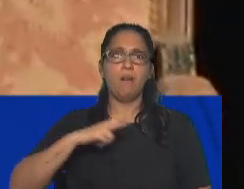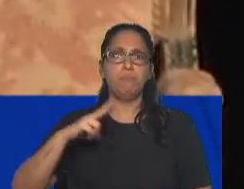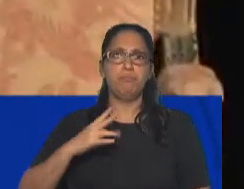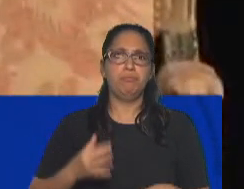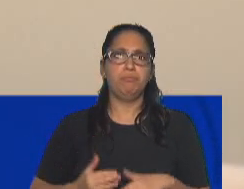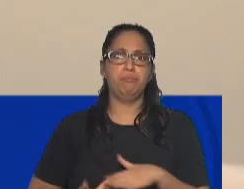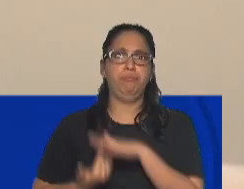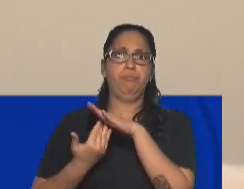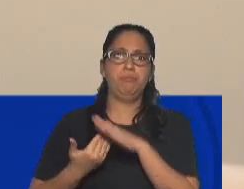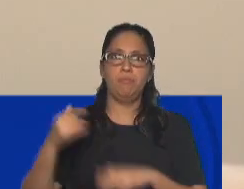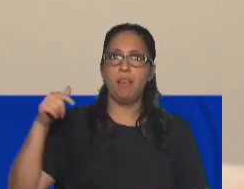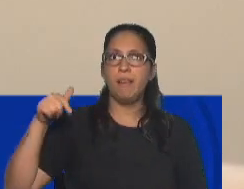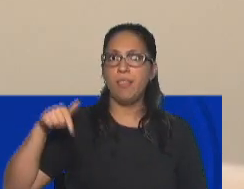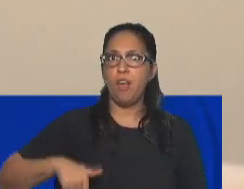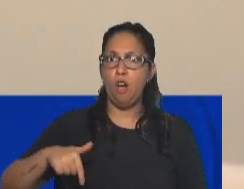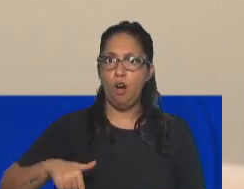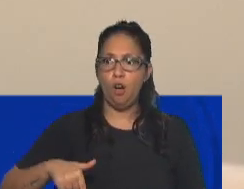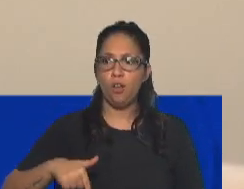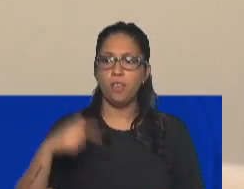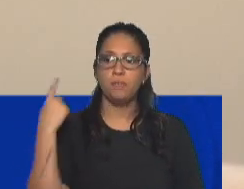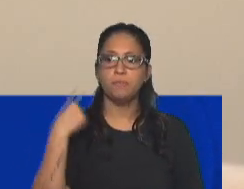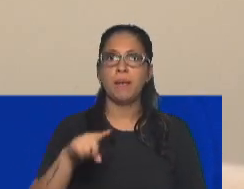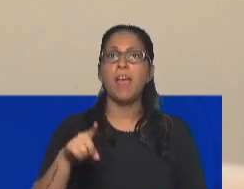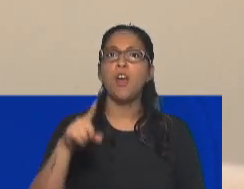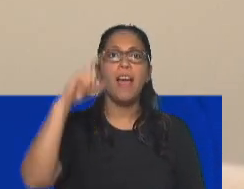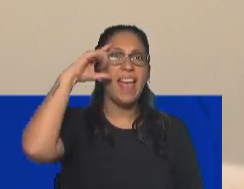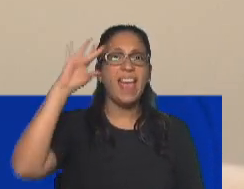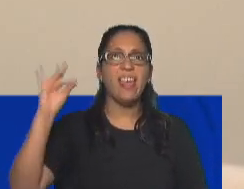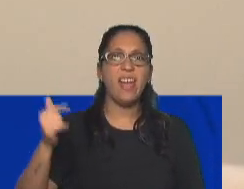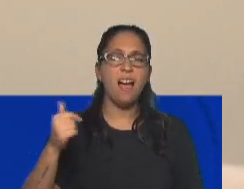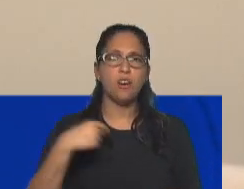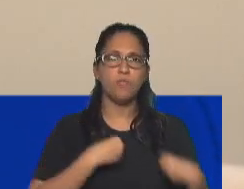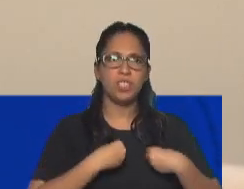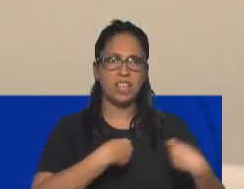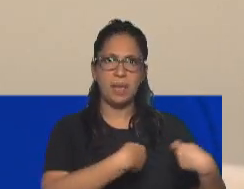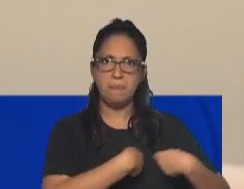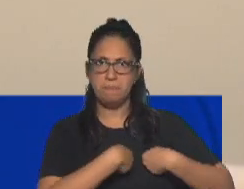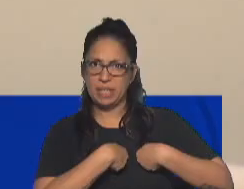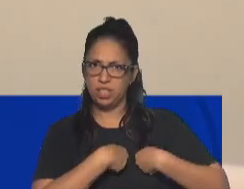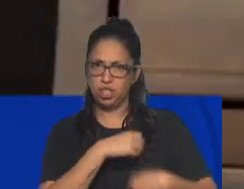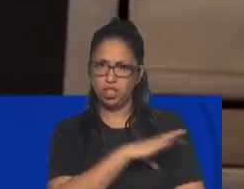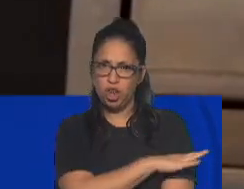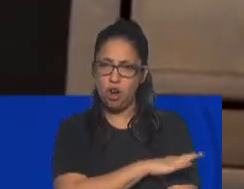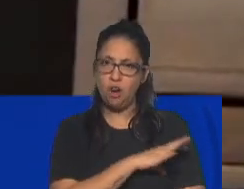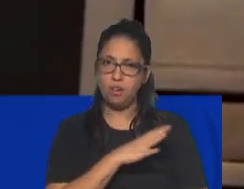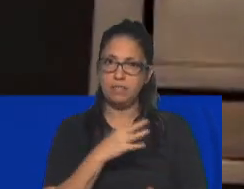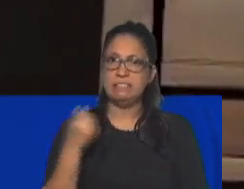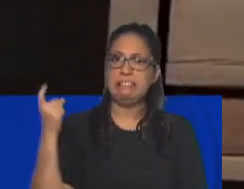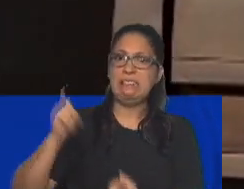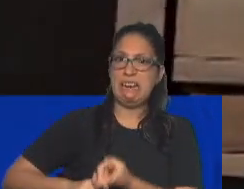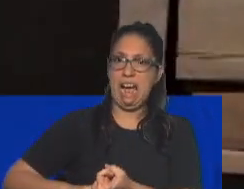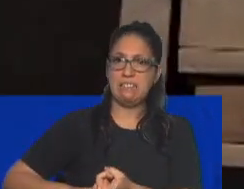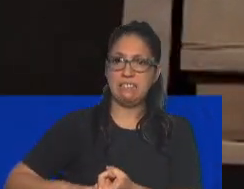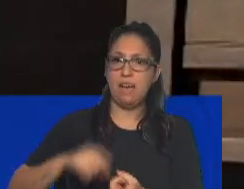Actual, donde Edda está presionada por la situación de ella personal. Y se casa conmigo, con